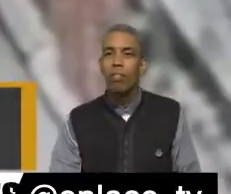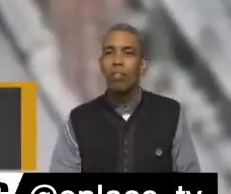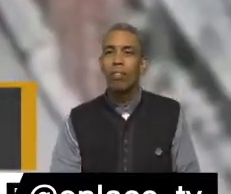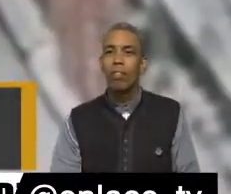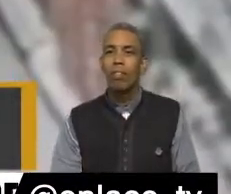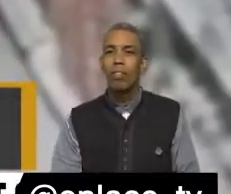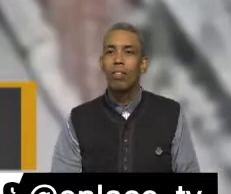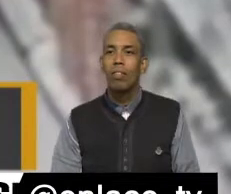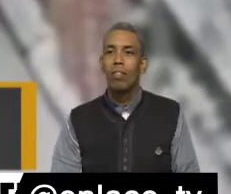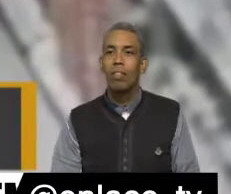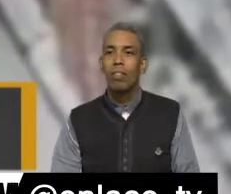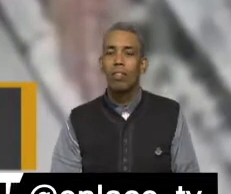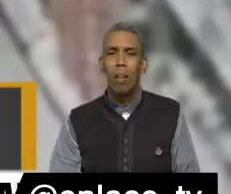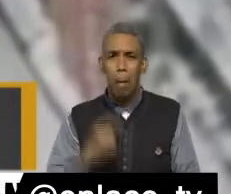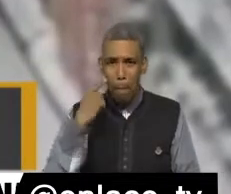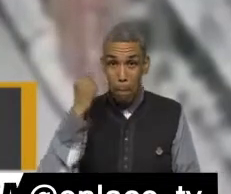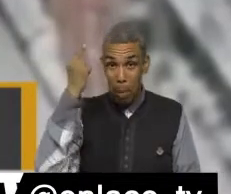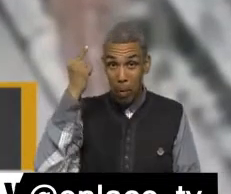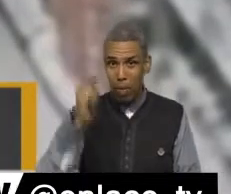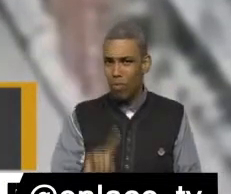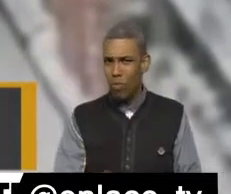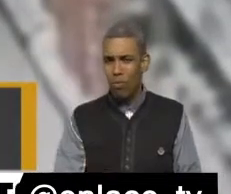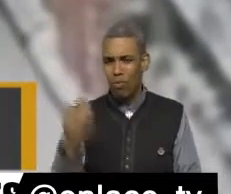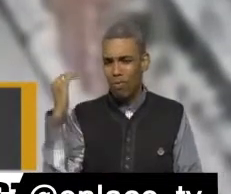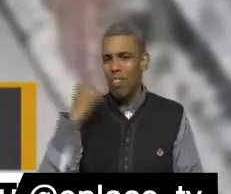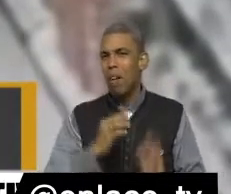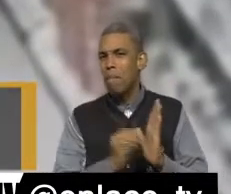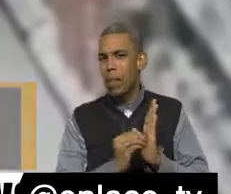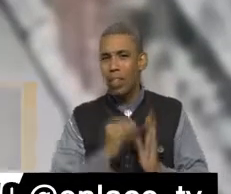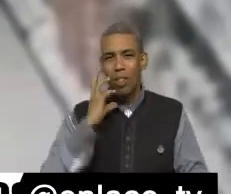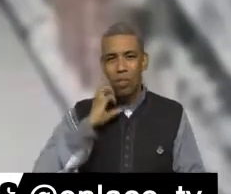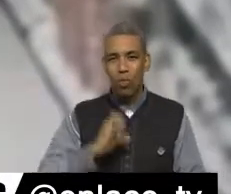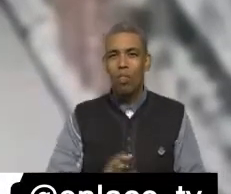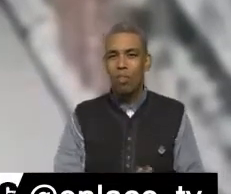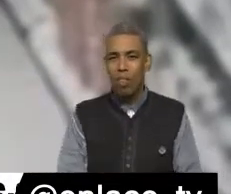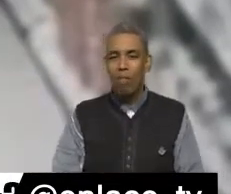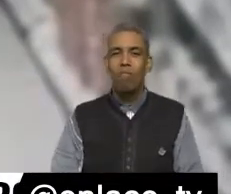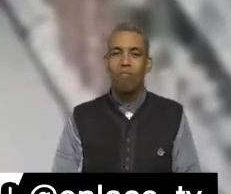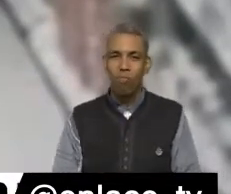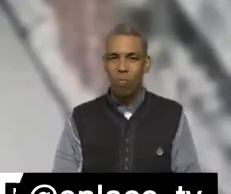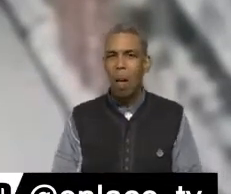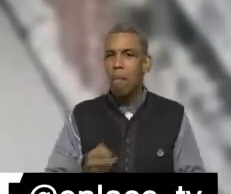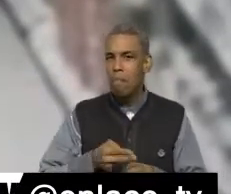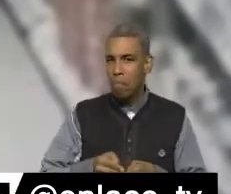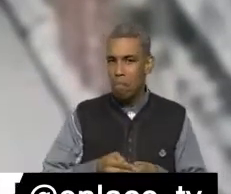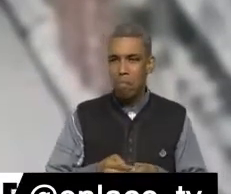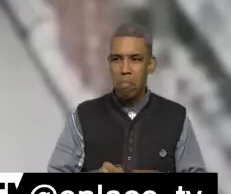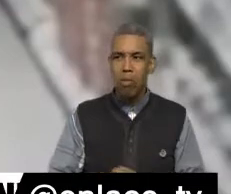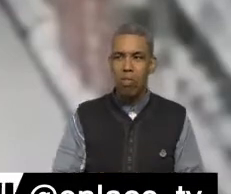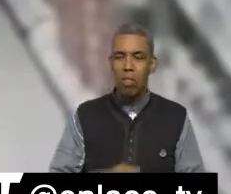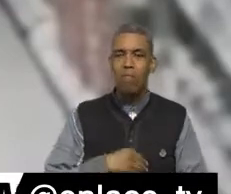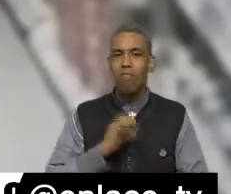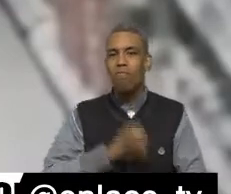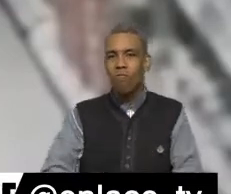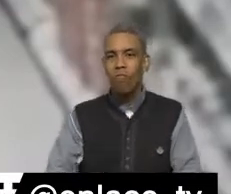propietarios, no es la primera vez que ingresa al establecimiento a cometer este tipo de delitos y esperan que prontamente sea